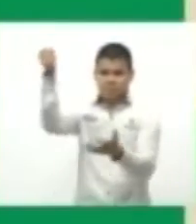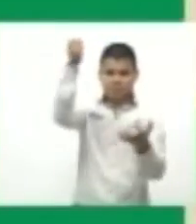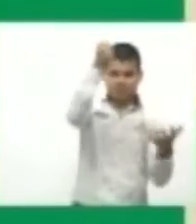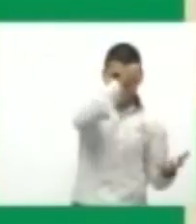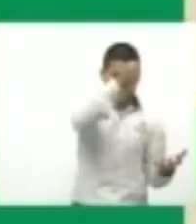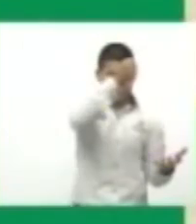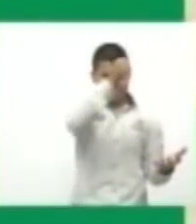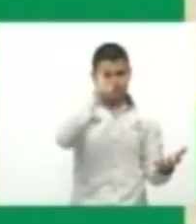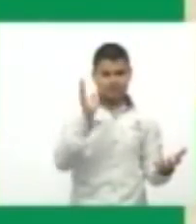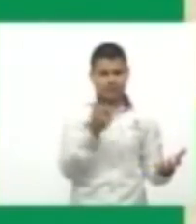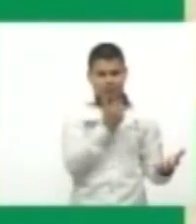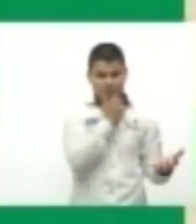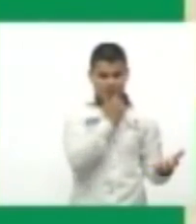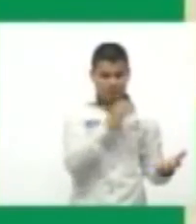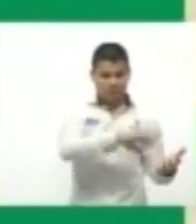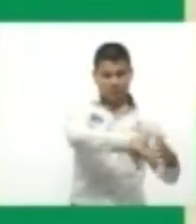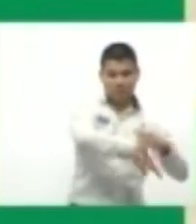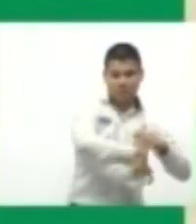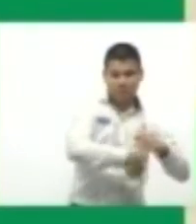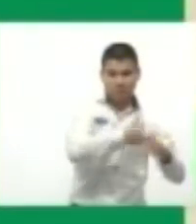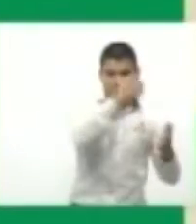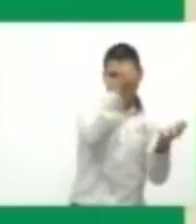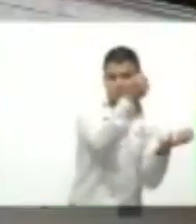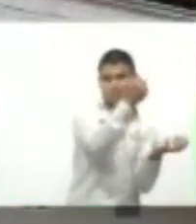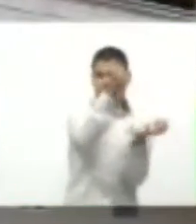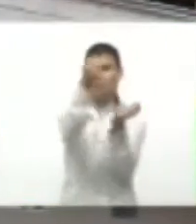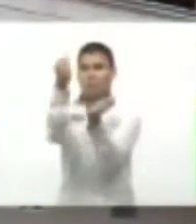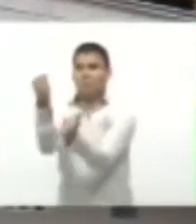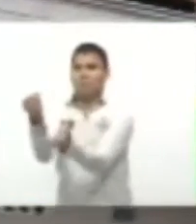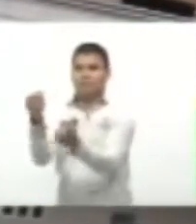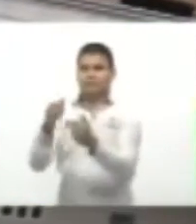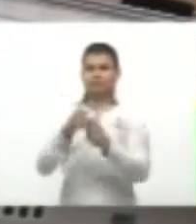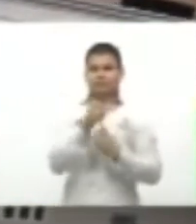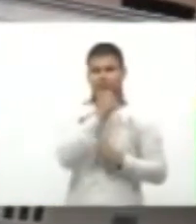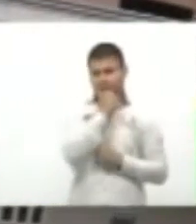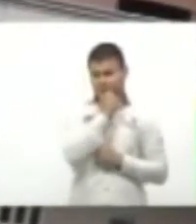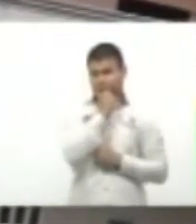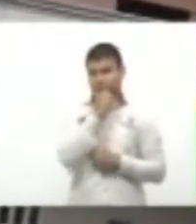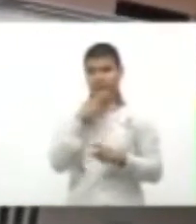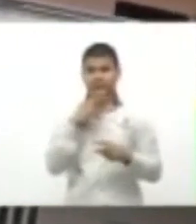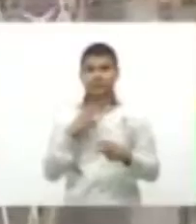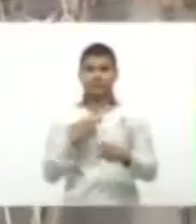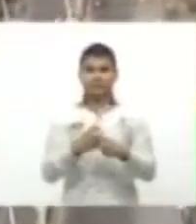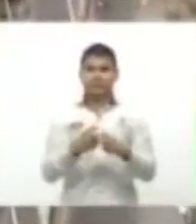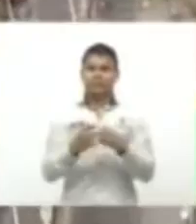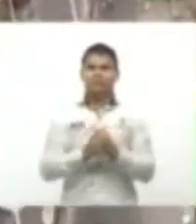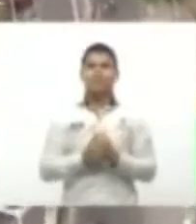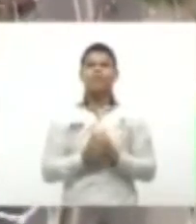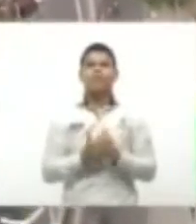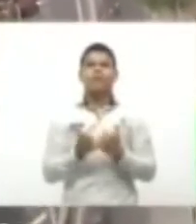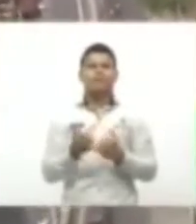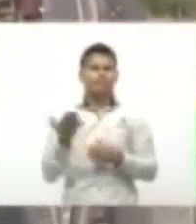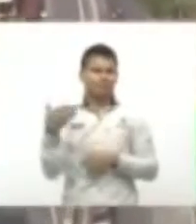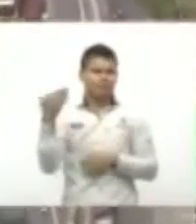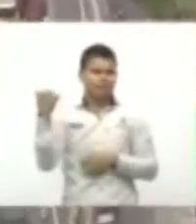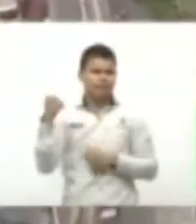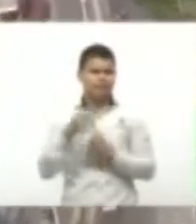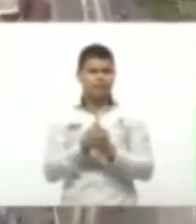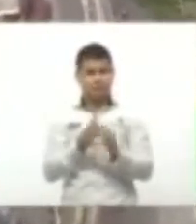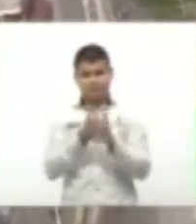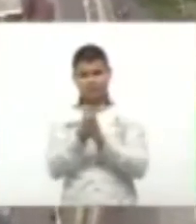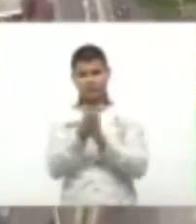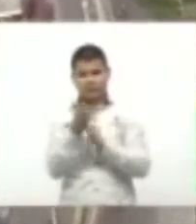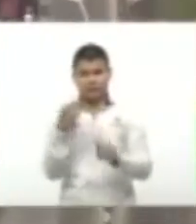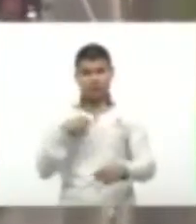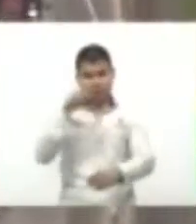un contrato por 1.500 millones de pesos para dotar a varios colegios de textos escolares. Según la denuncia de ese entonces, en la contratación que